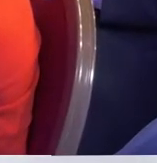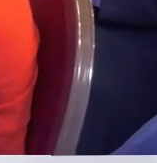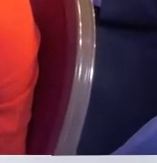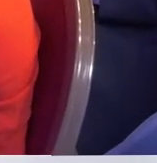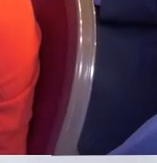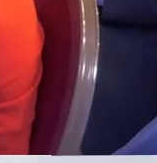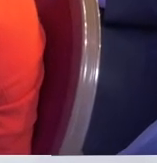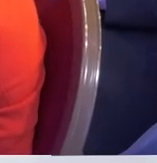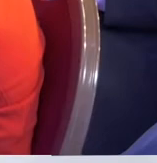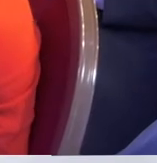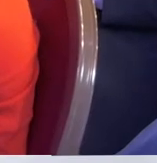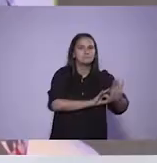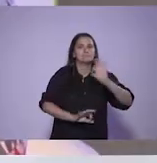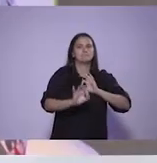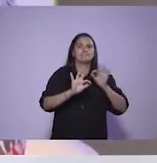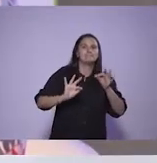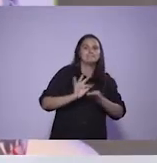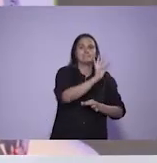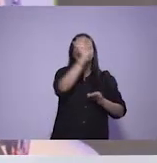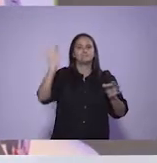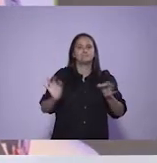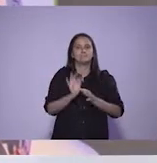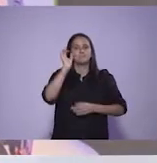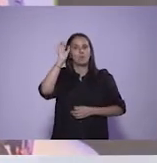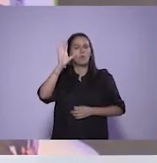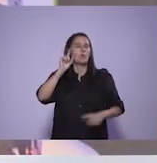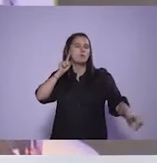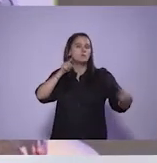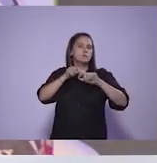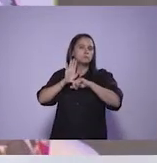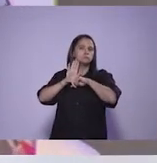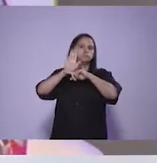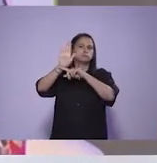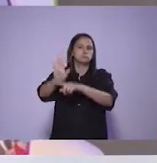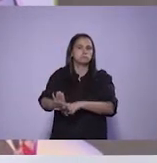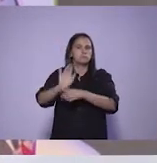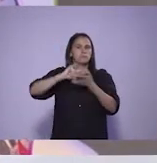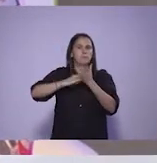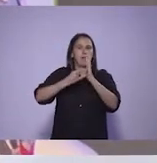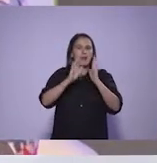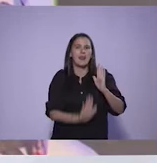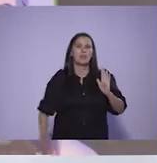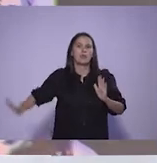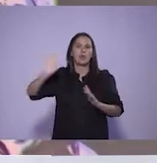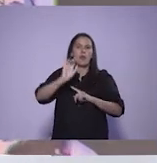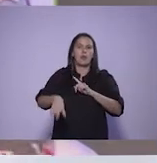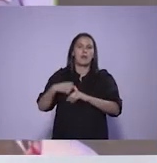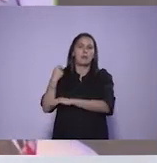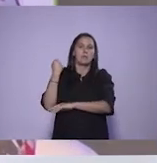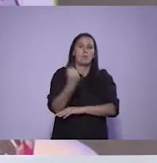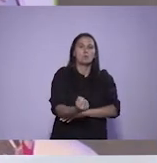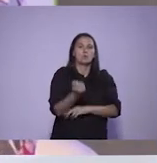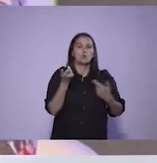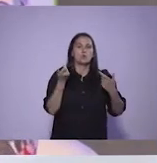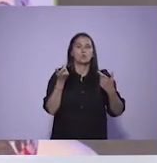pensado organizar unhas xornadas para presentar o Plan Nacional de Apoio